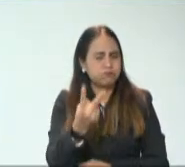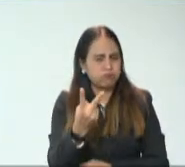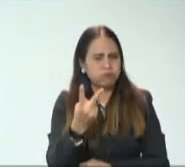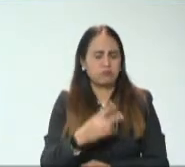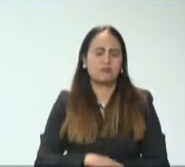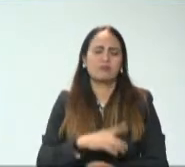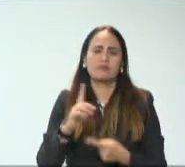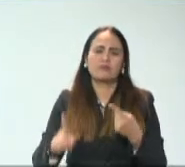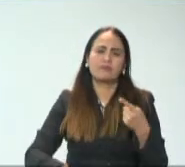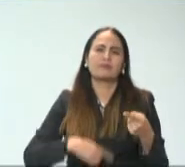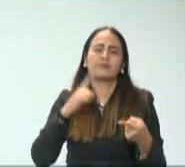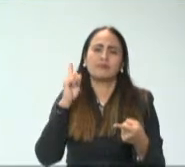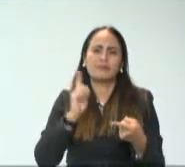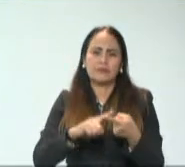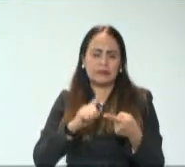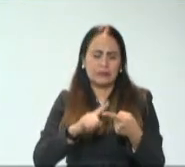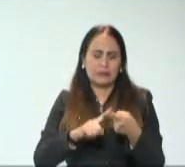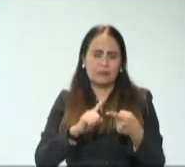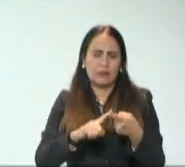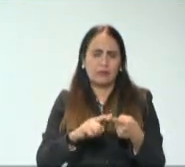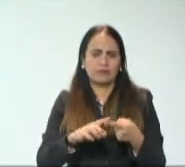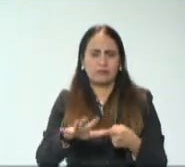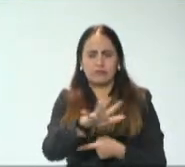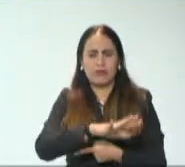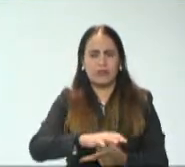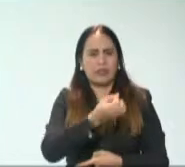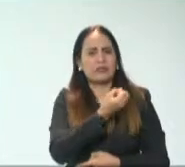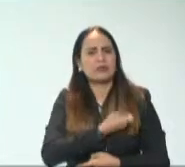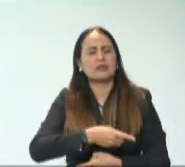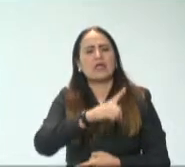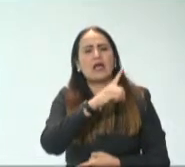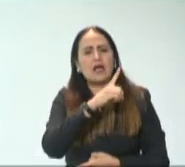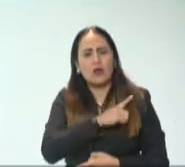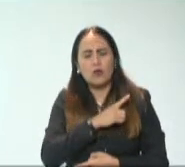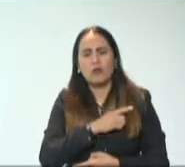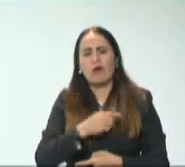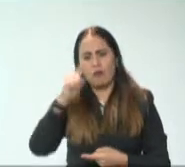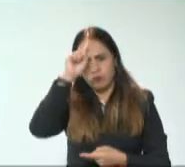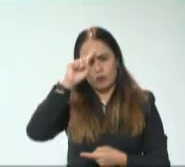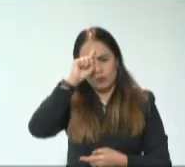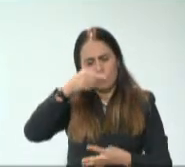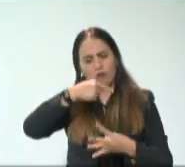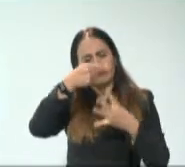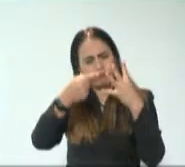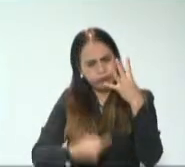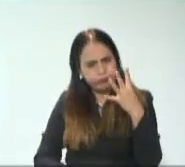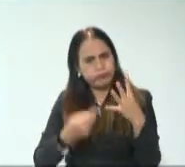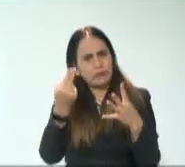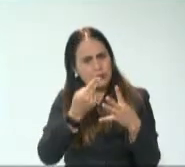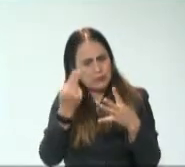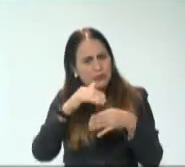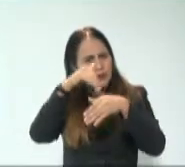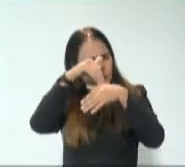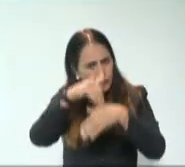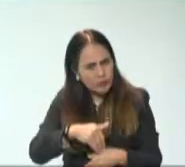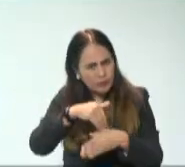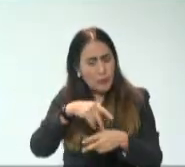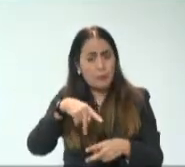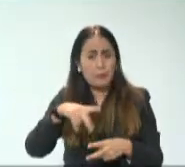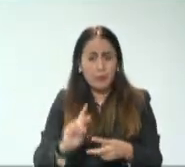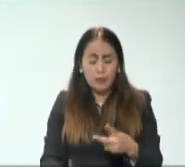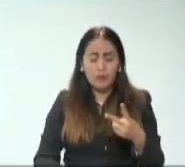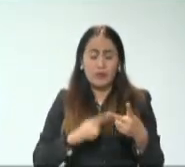el área de de de salud el área de las medidas de emergencia sanitaria Pero por otro lado las cuestiones